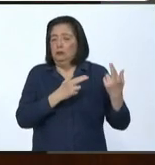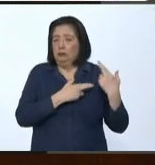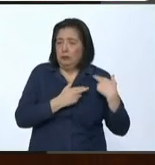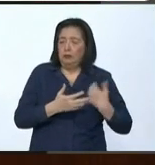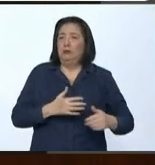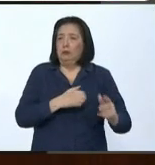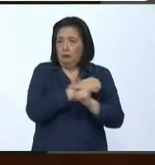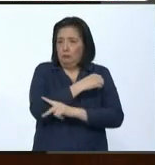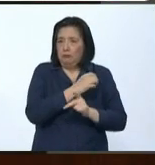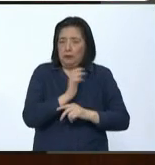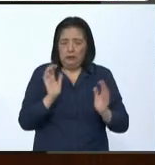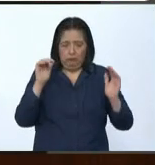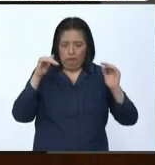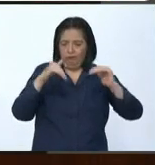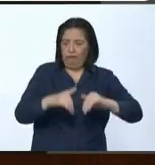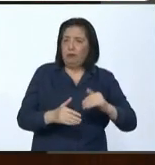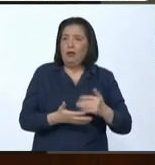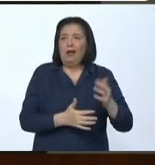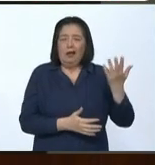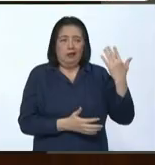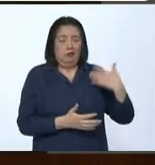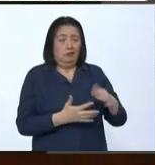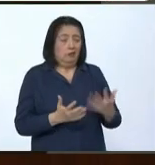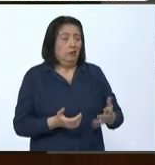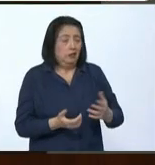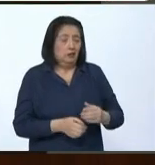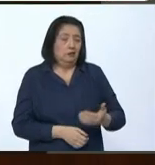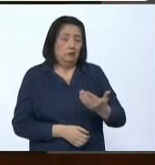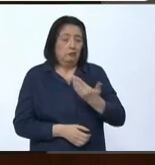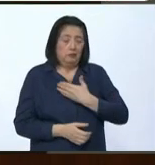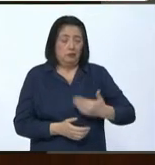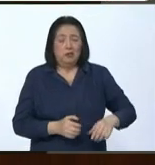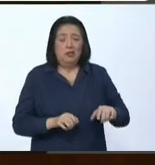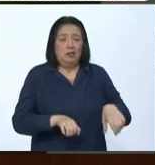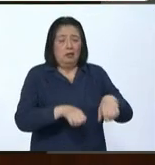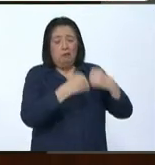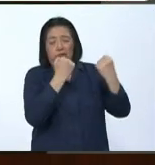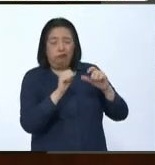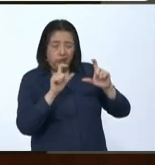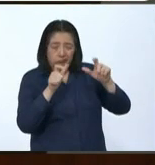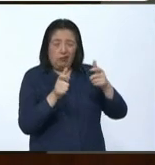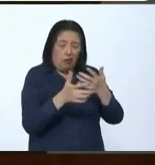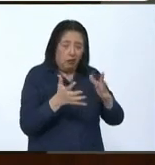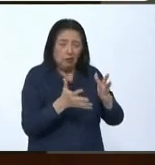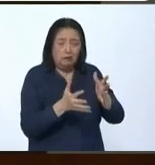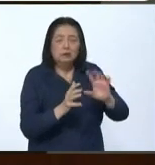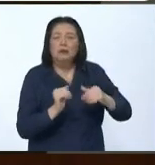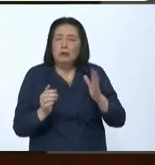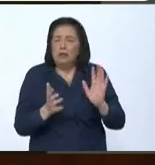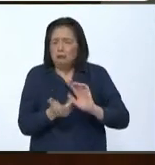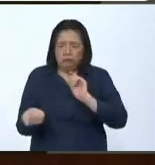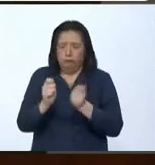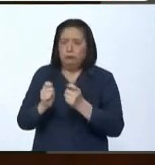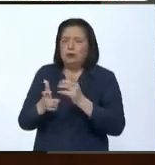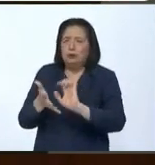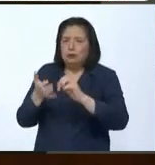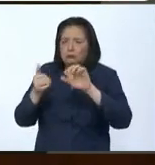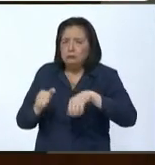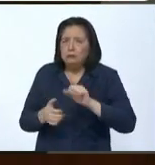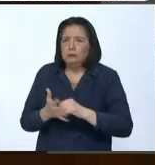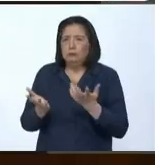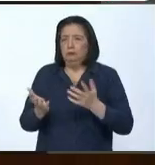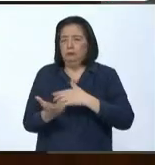semiderruido. Tras el golpe de Estado, la situación nacional derivó rápidamente en una